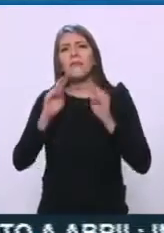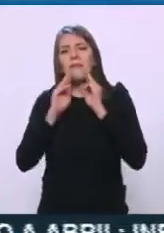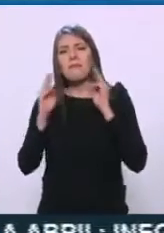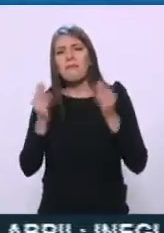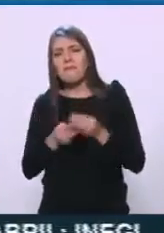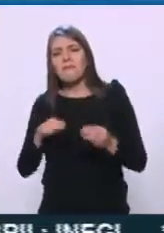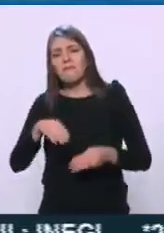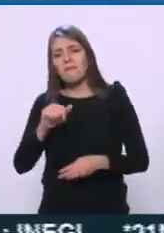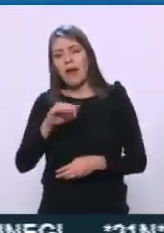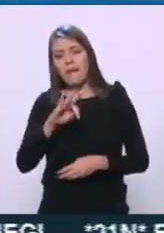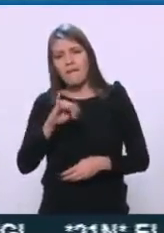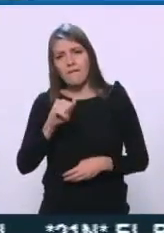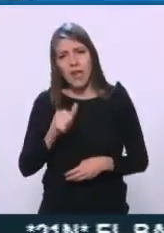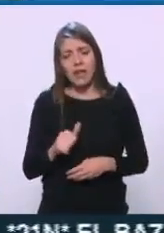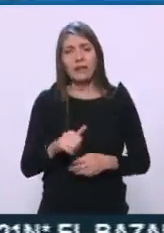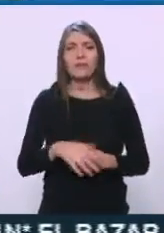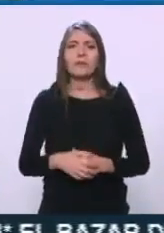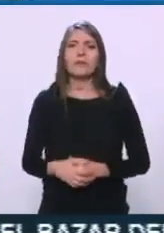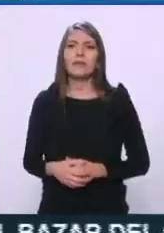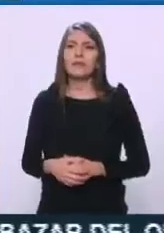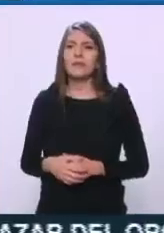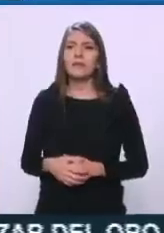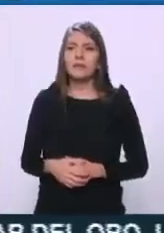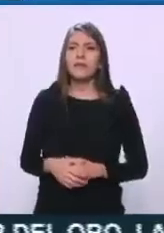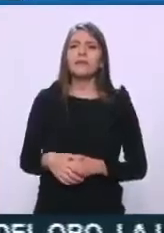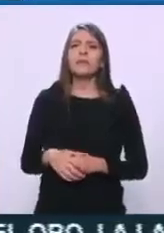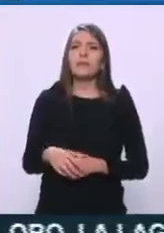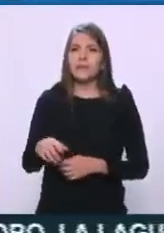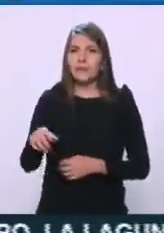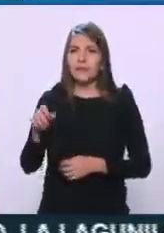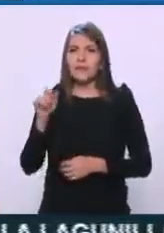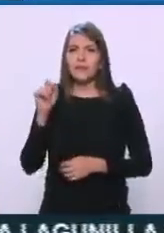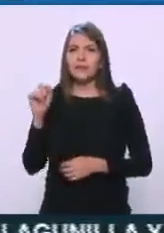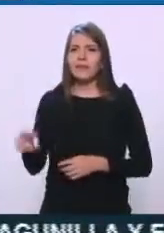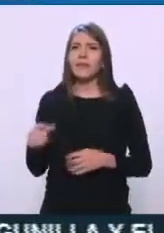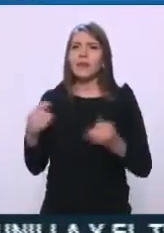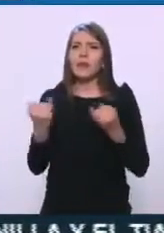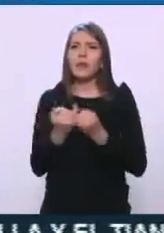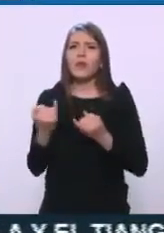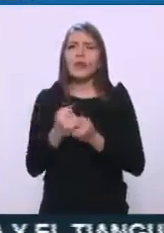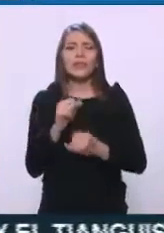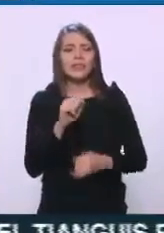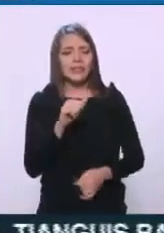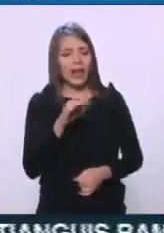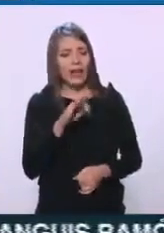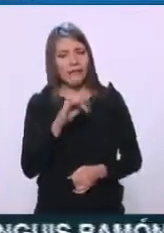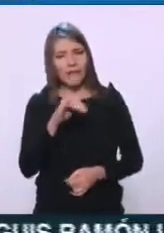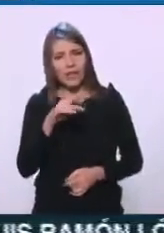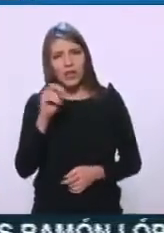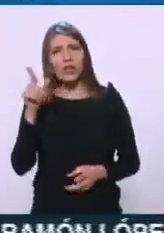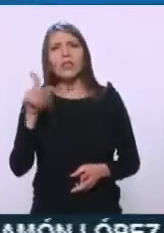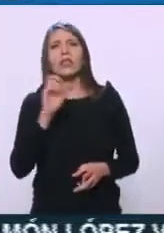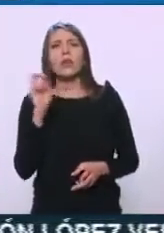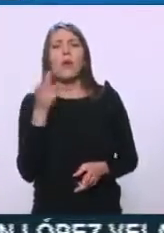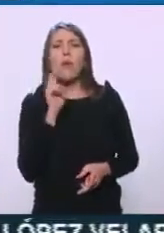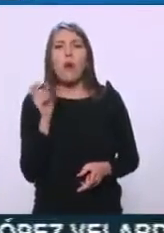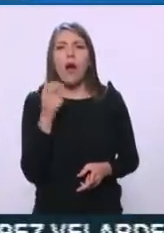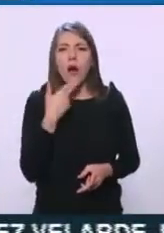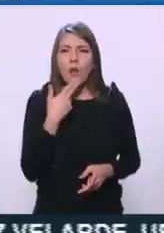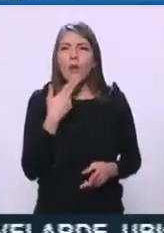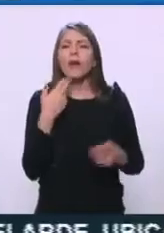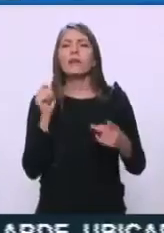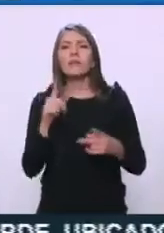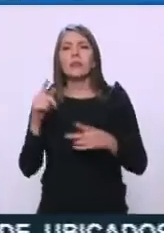corrupción ligado entre sí. También tenemos el caso de la operación Zafiro, que muy bien se ha llevado en Chihuahua, hay detenidos, se extraditará